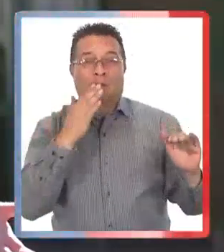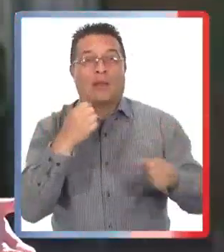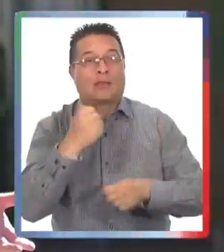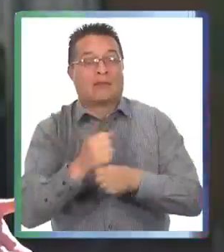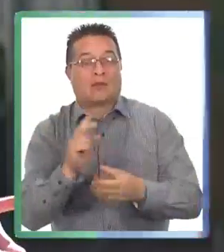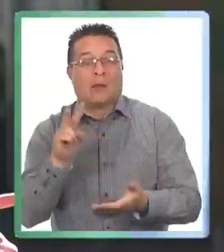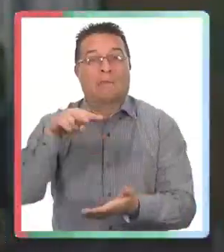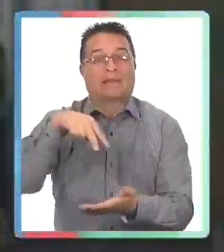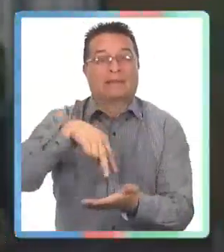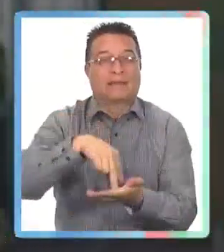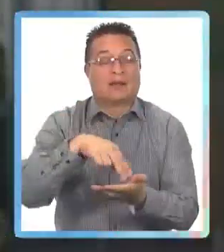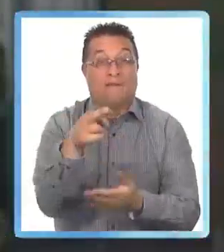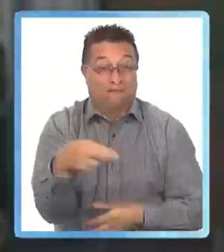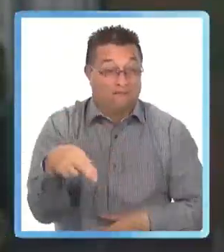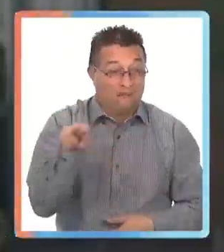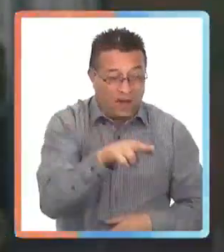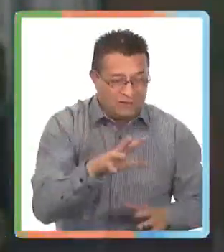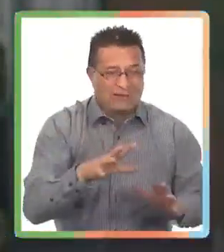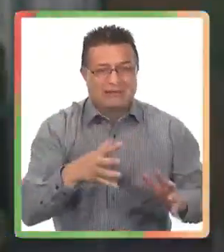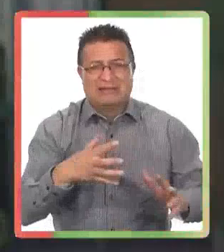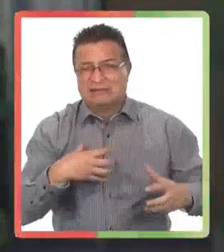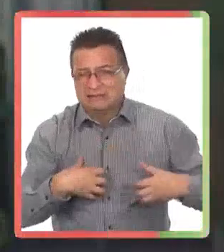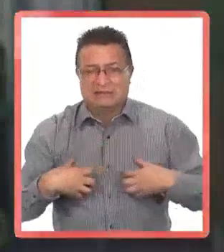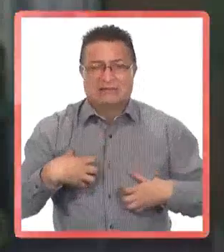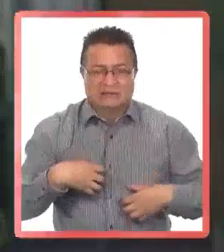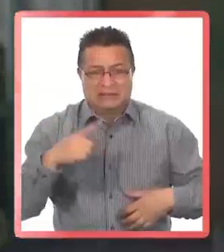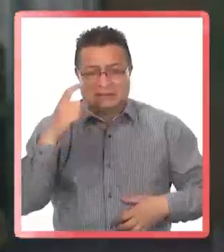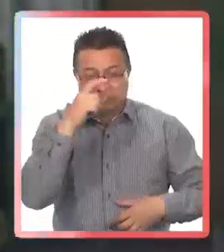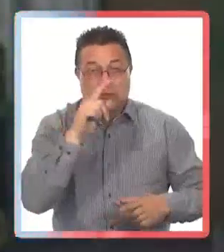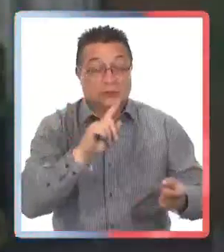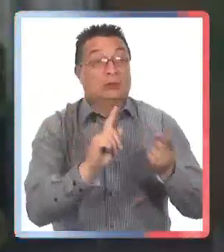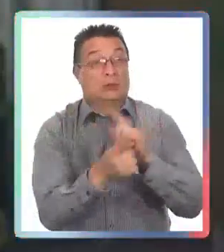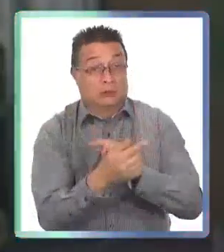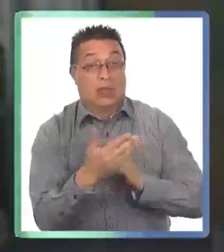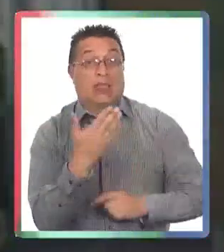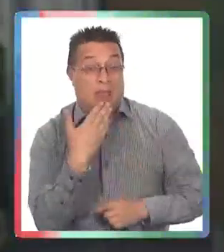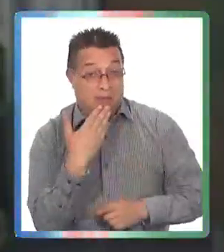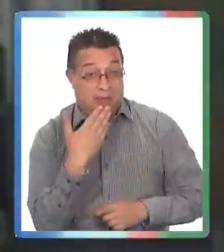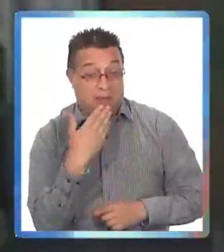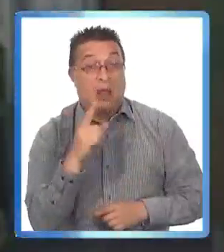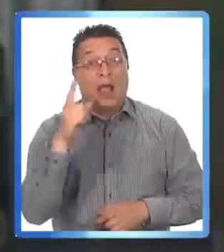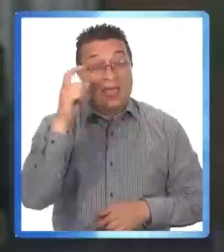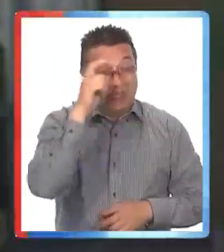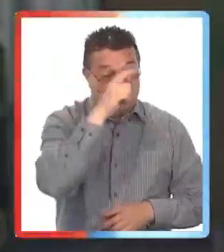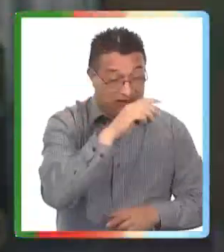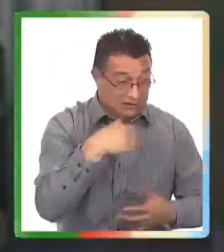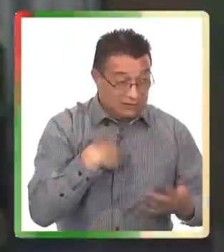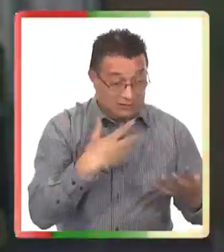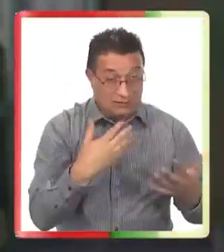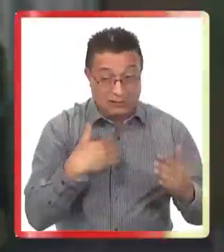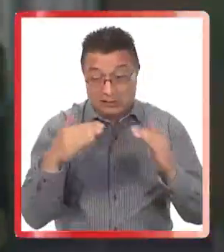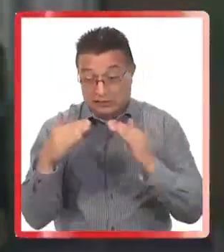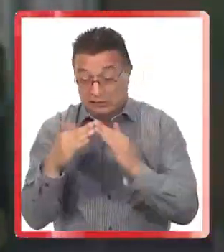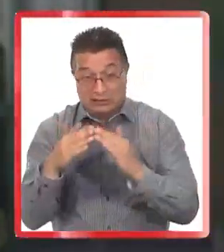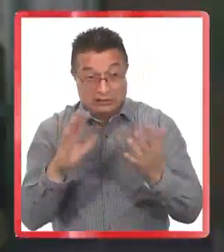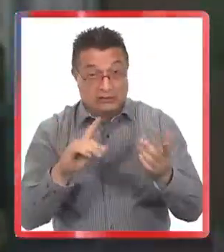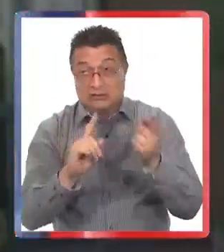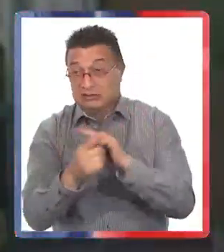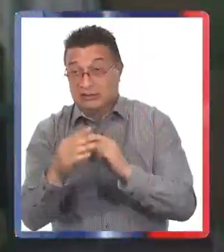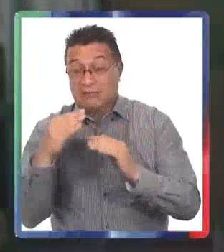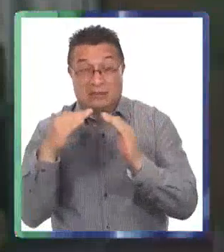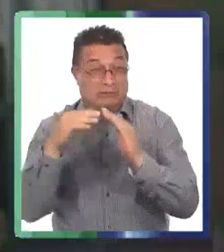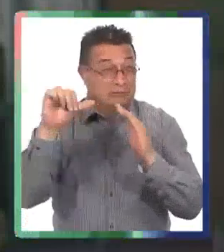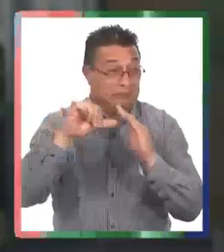el trabajo presencial y la vuelta fue bastante compleja. Y al revés también, gente que fue complejo el vivir adelante la